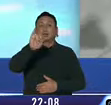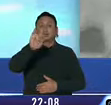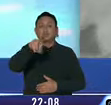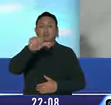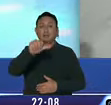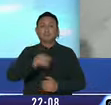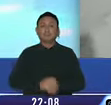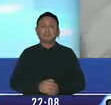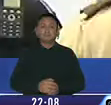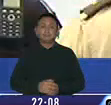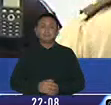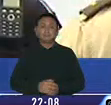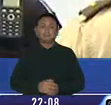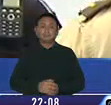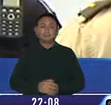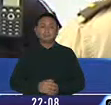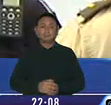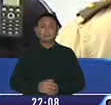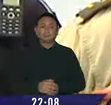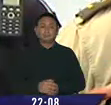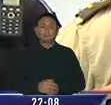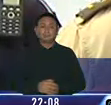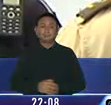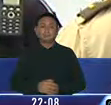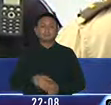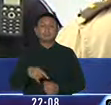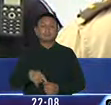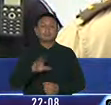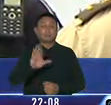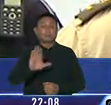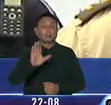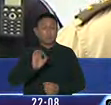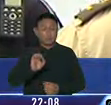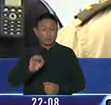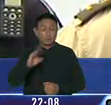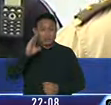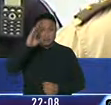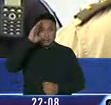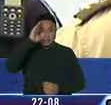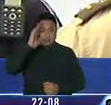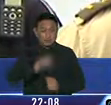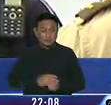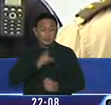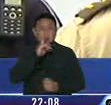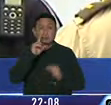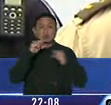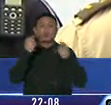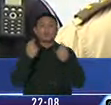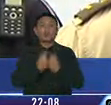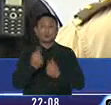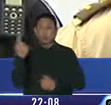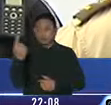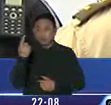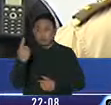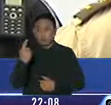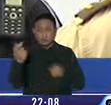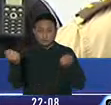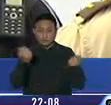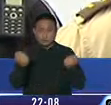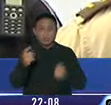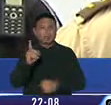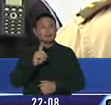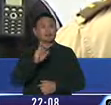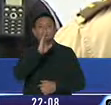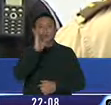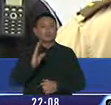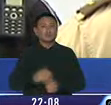de Guayaquil. Hay que advertir que los policías están siempre en conjunto, no están solos haciendo su